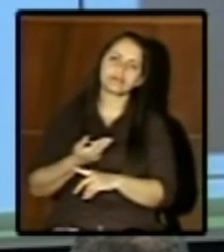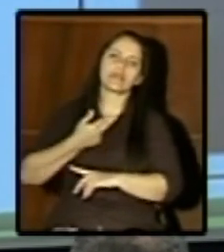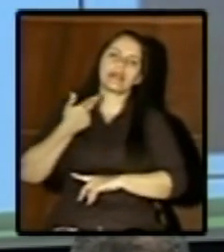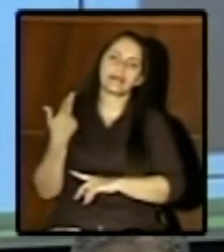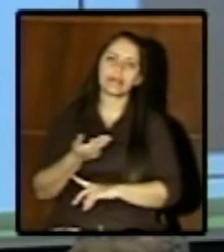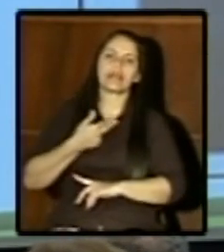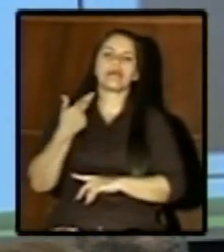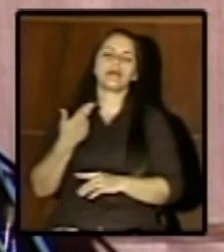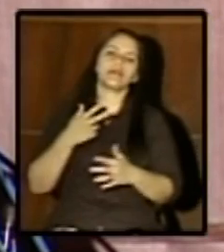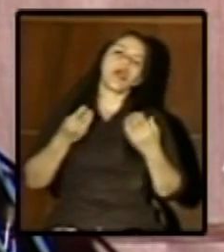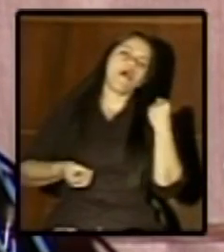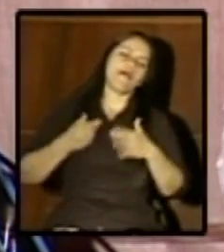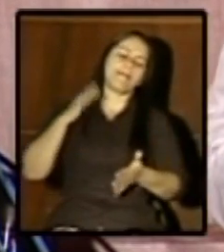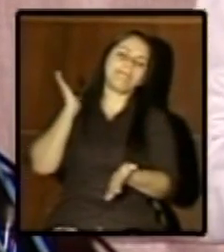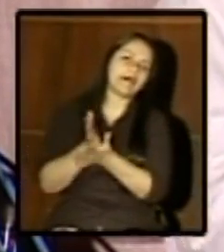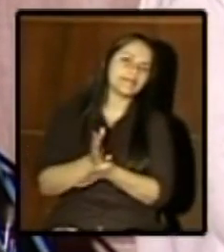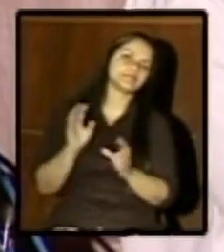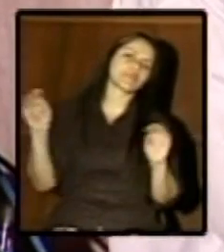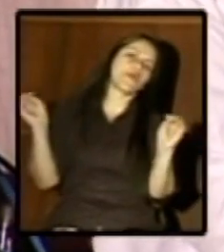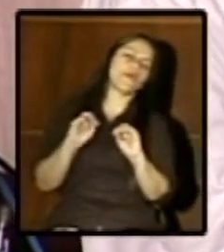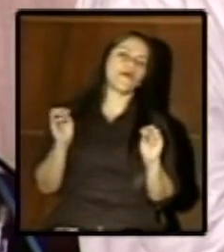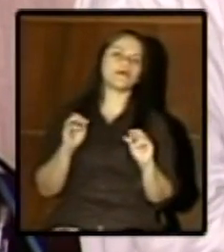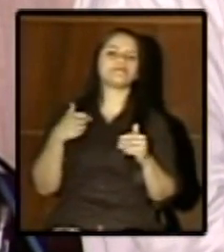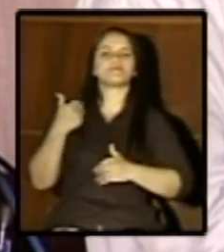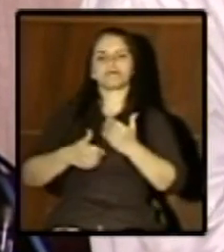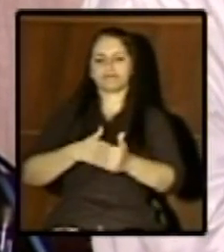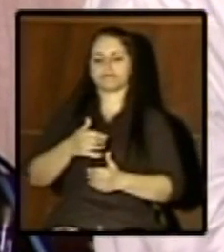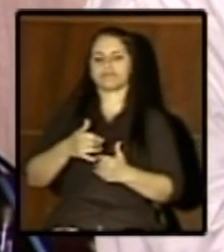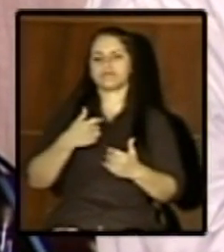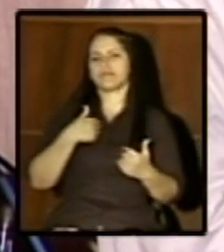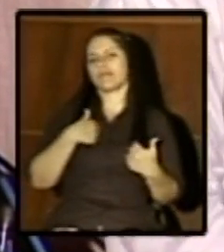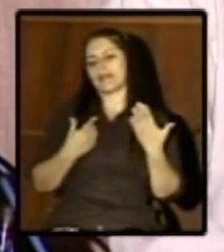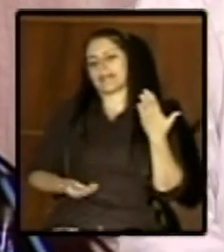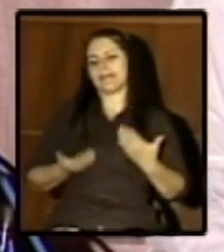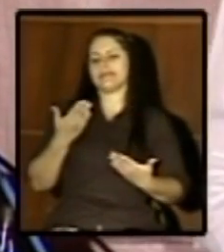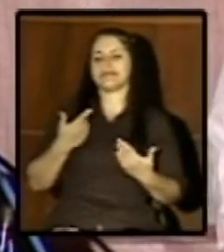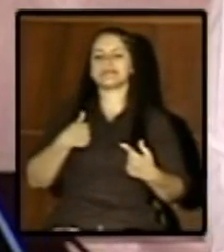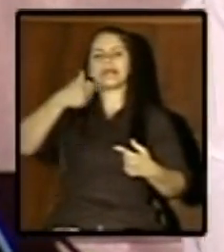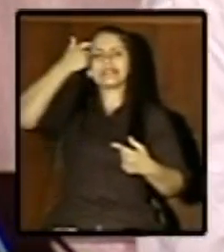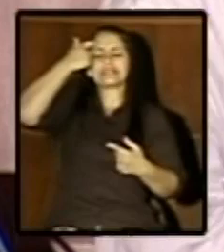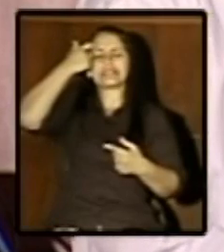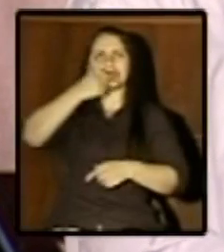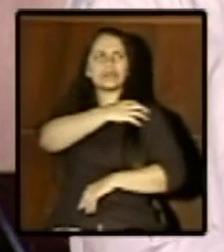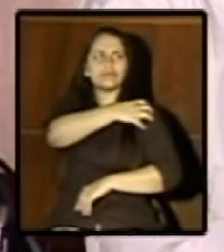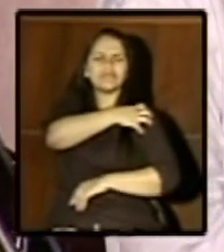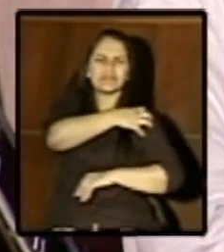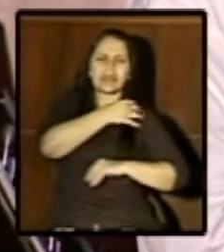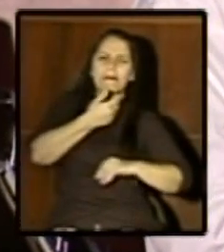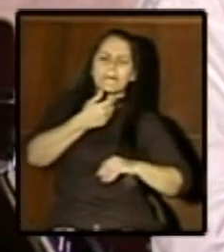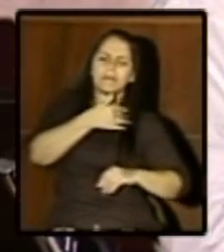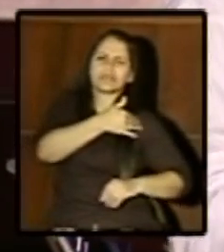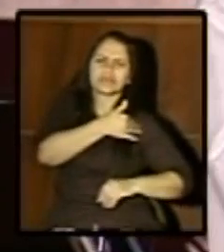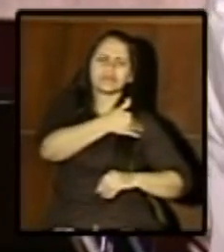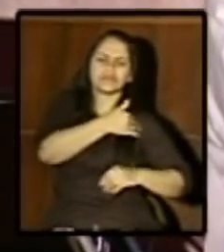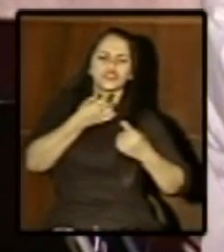inflaman. Sufren un proceso de inflamación crónica por actividades repetitivas, o puede ser agudo después de un trauma, o